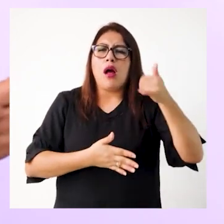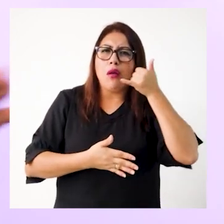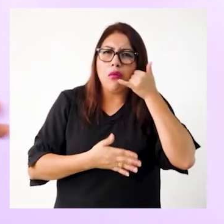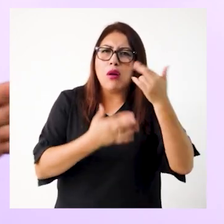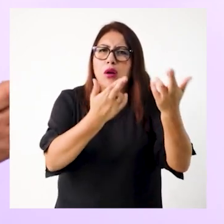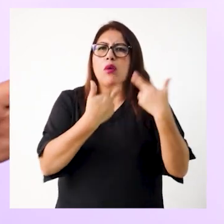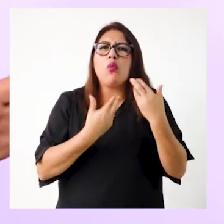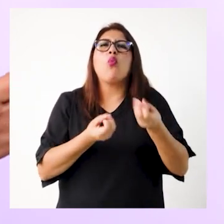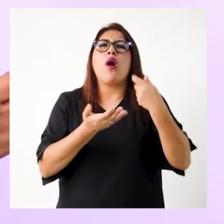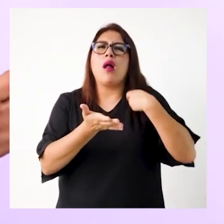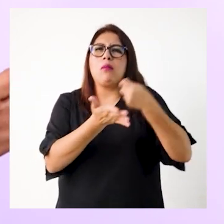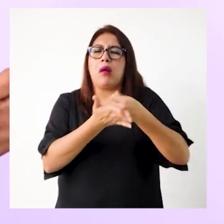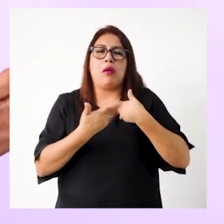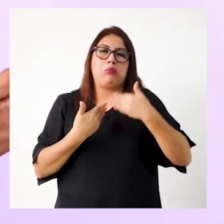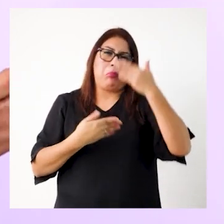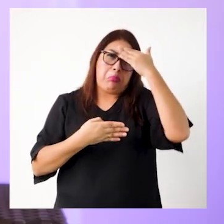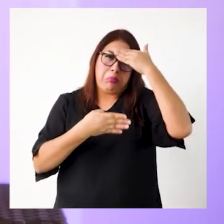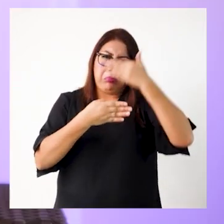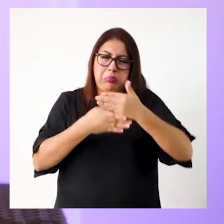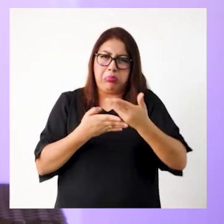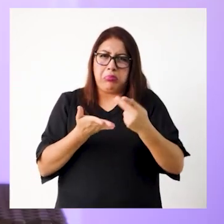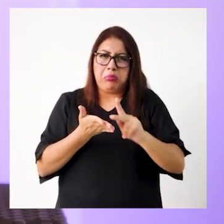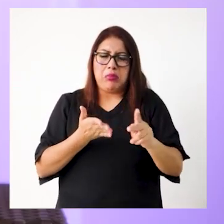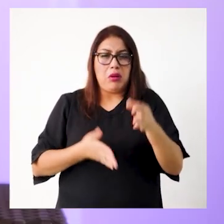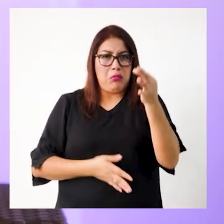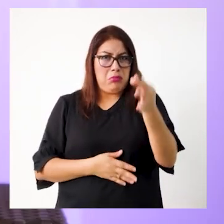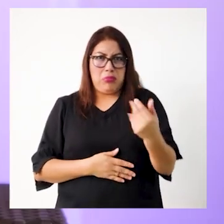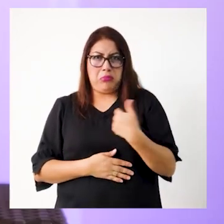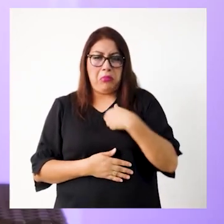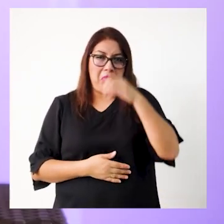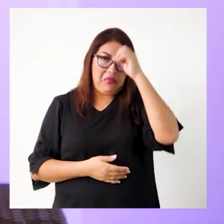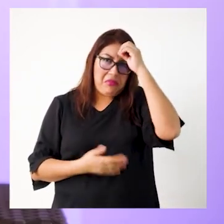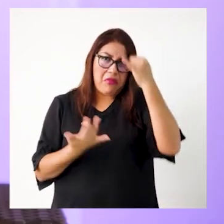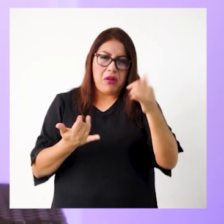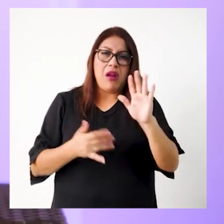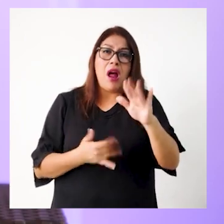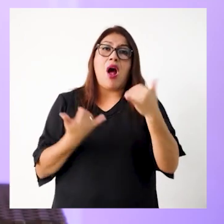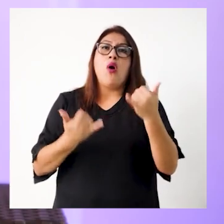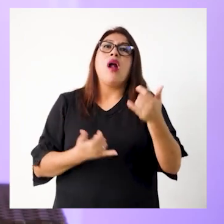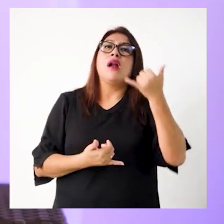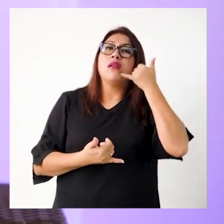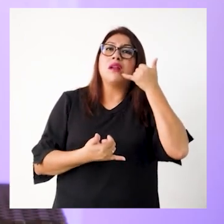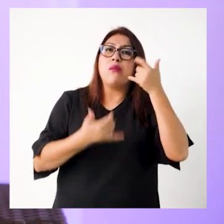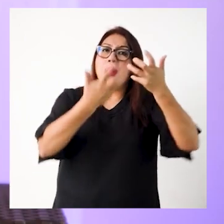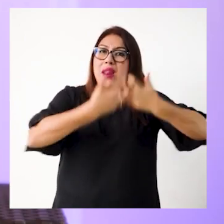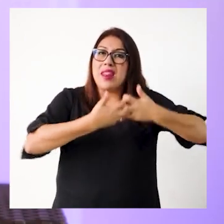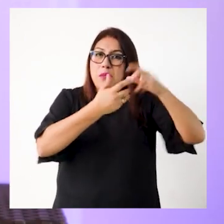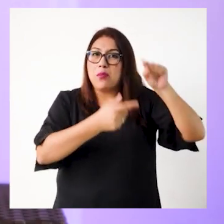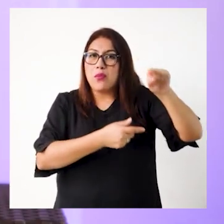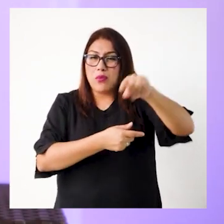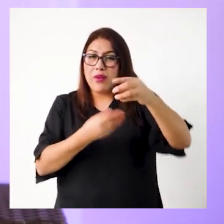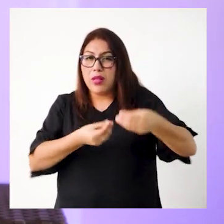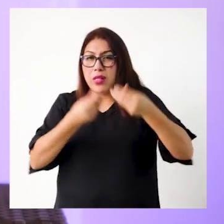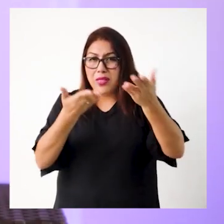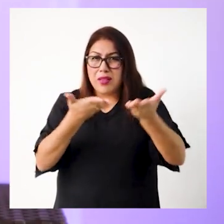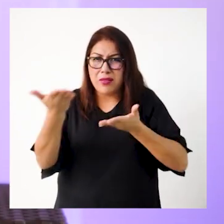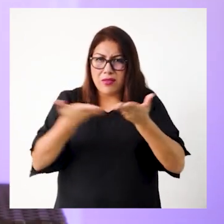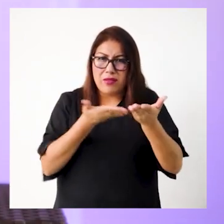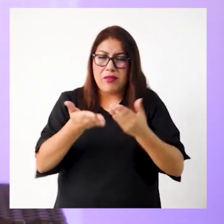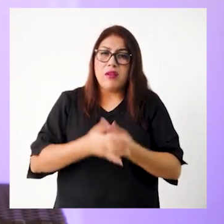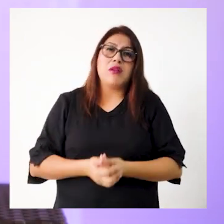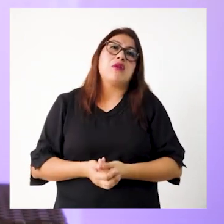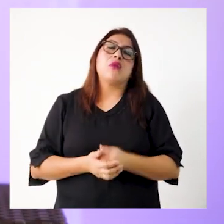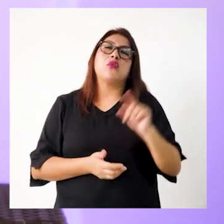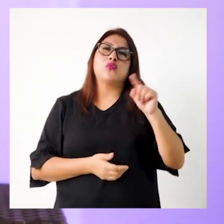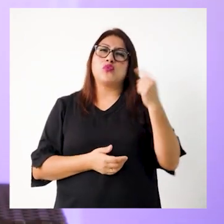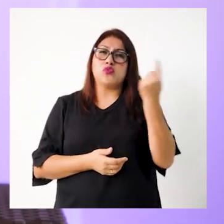monto de recibo y no sé cuánto puedo tener que pagar. Mira tú, Crisólogo, hoy en día llamar a estas empresas que brindan servicios públicos, no